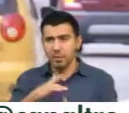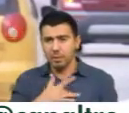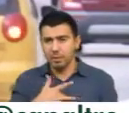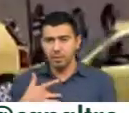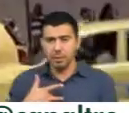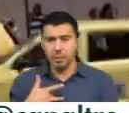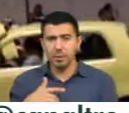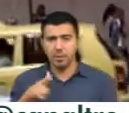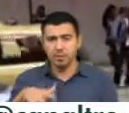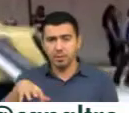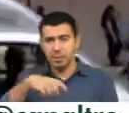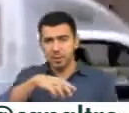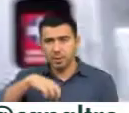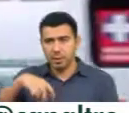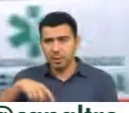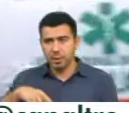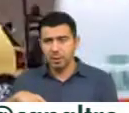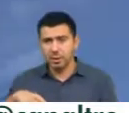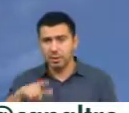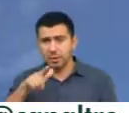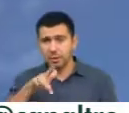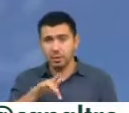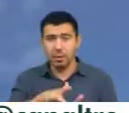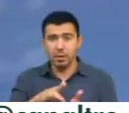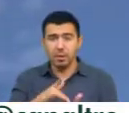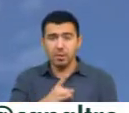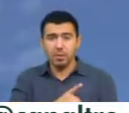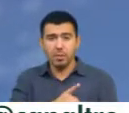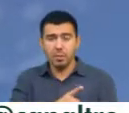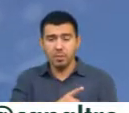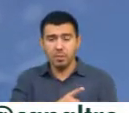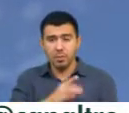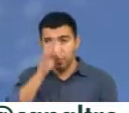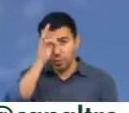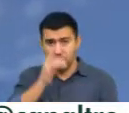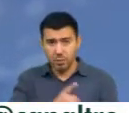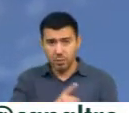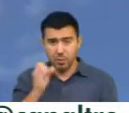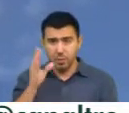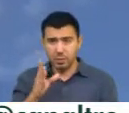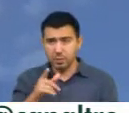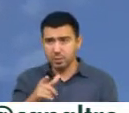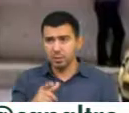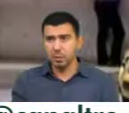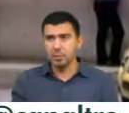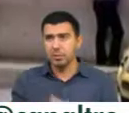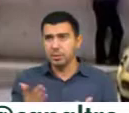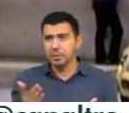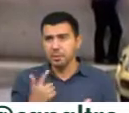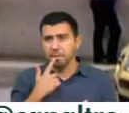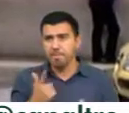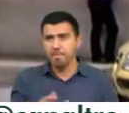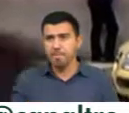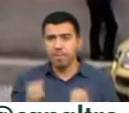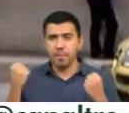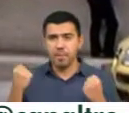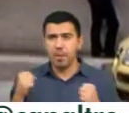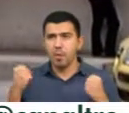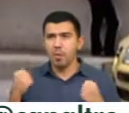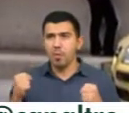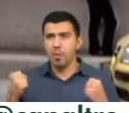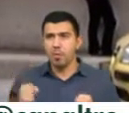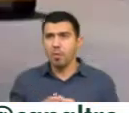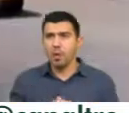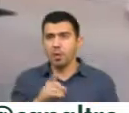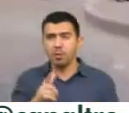santander tras la deuda al hospital universitario de santander agremiaciones del departamento muestran por primera vez preocupación ante